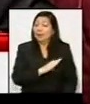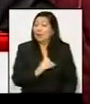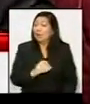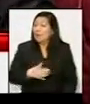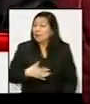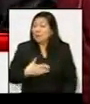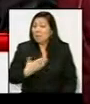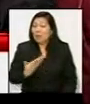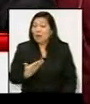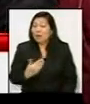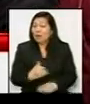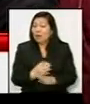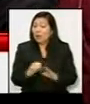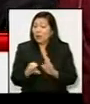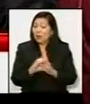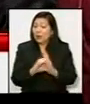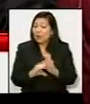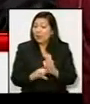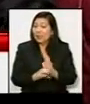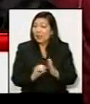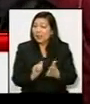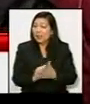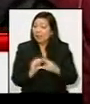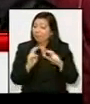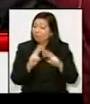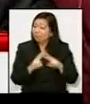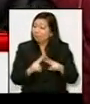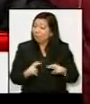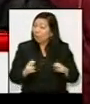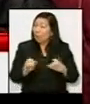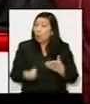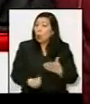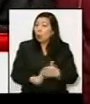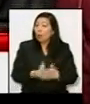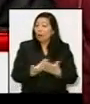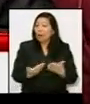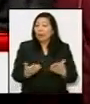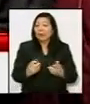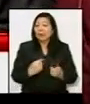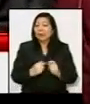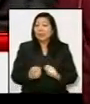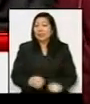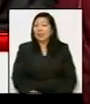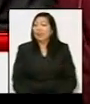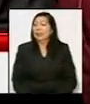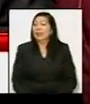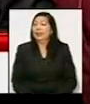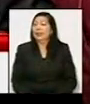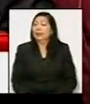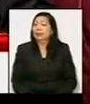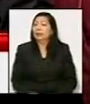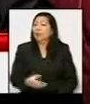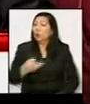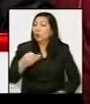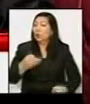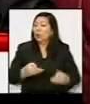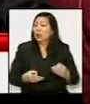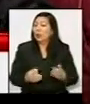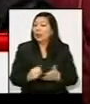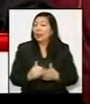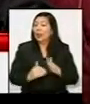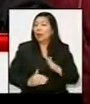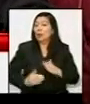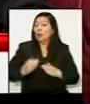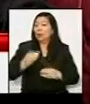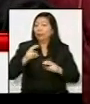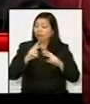a poder en su facultad constitucional de investigar nuevos hechos que refuercen la situación jurídica del alto